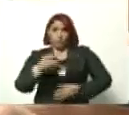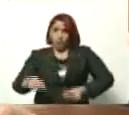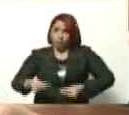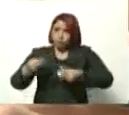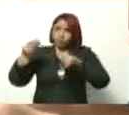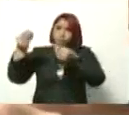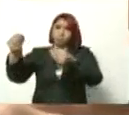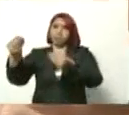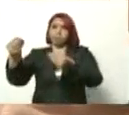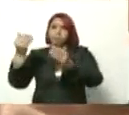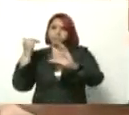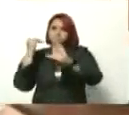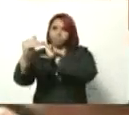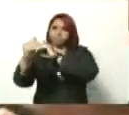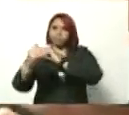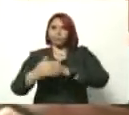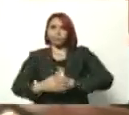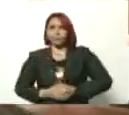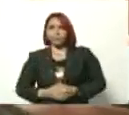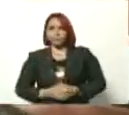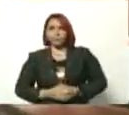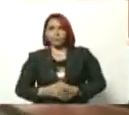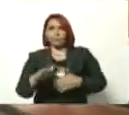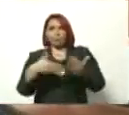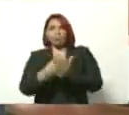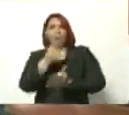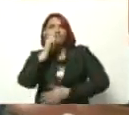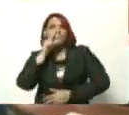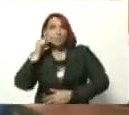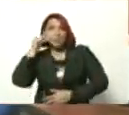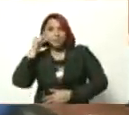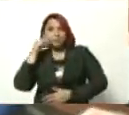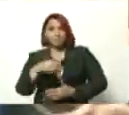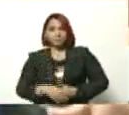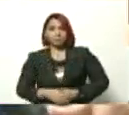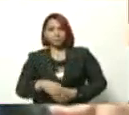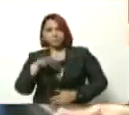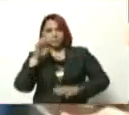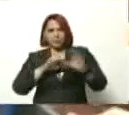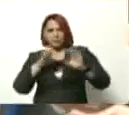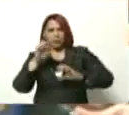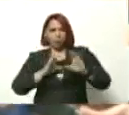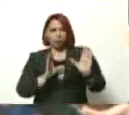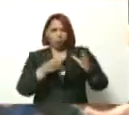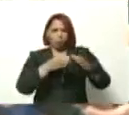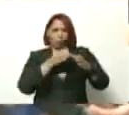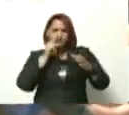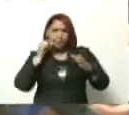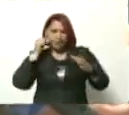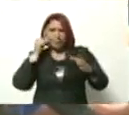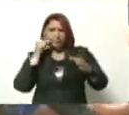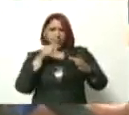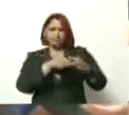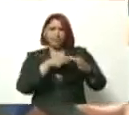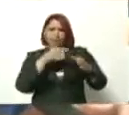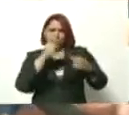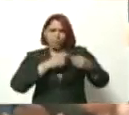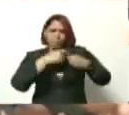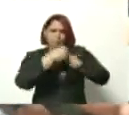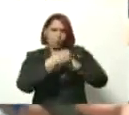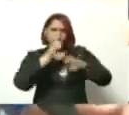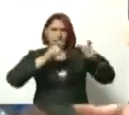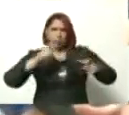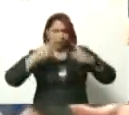vía correo físico a parís allí fue evaluado por un órgano evaluador compuesto por expertos y